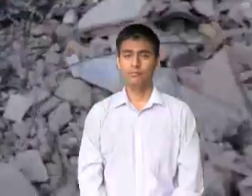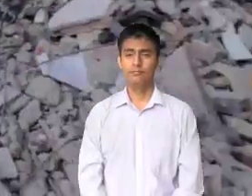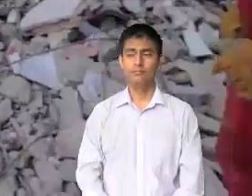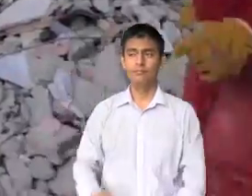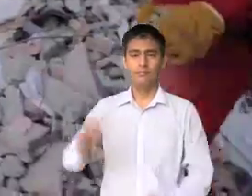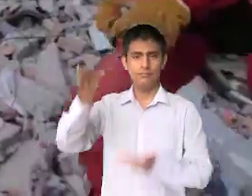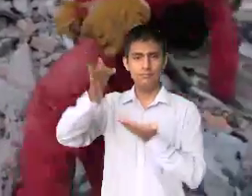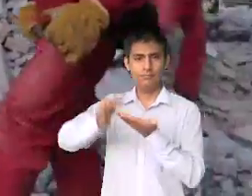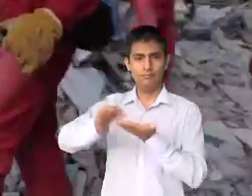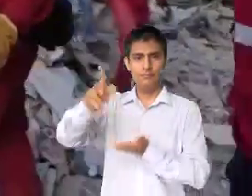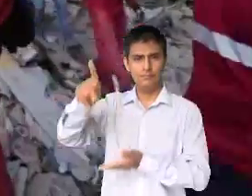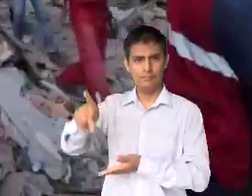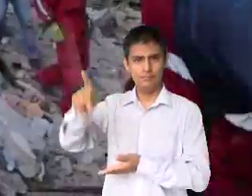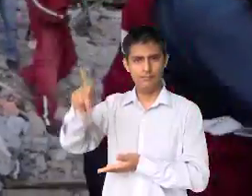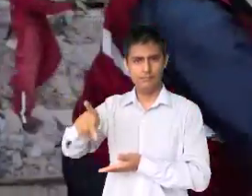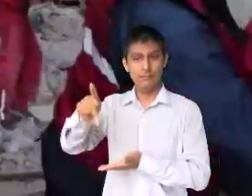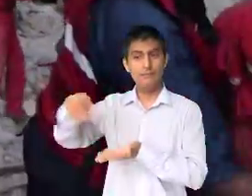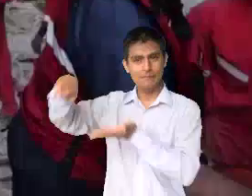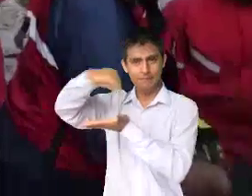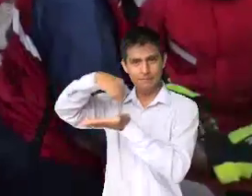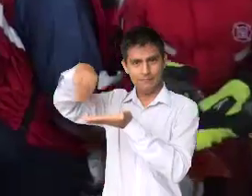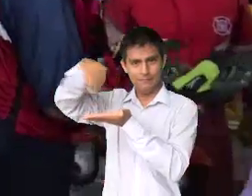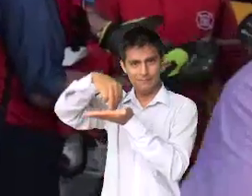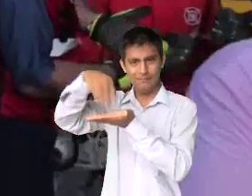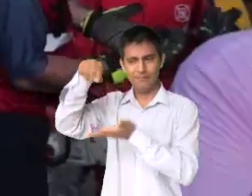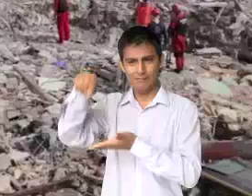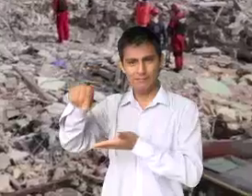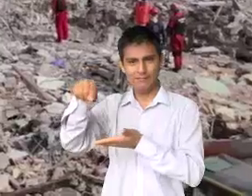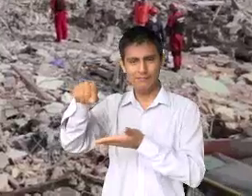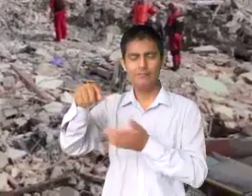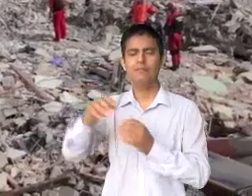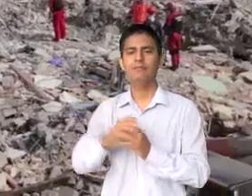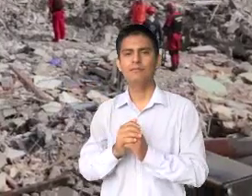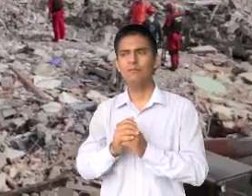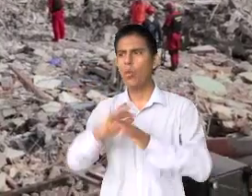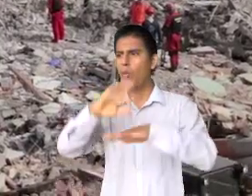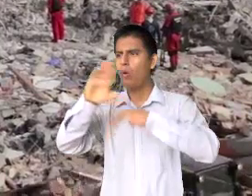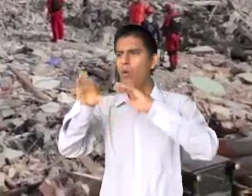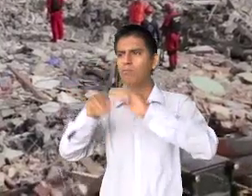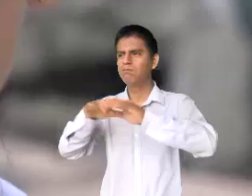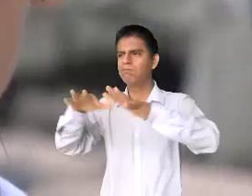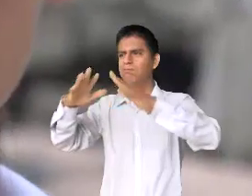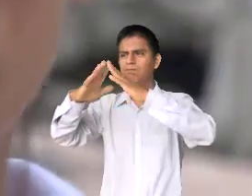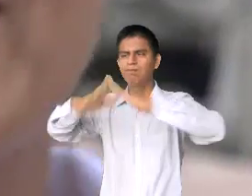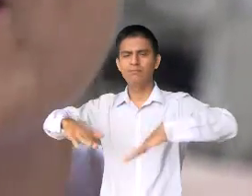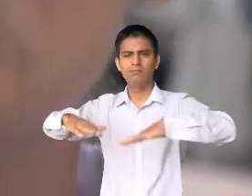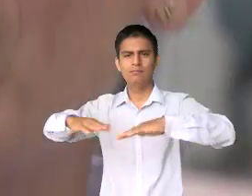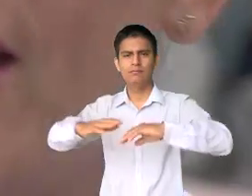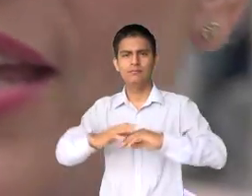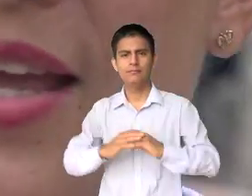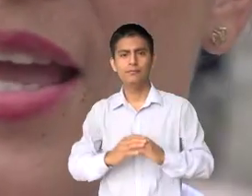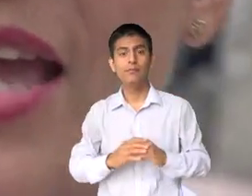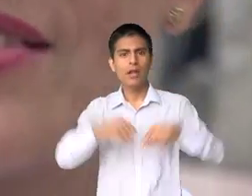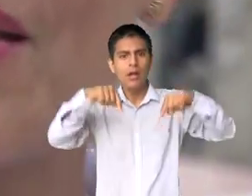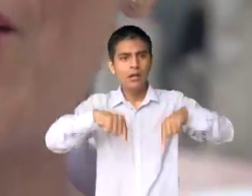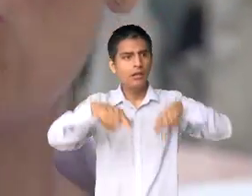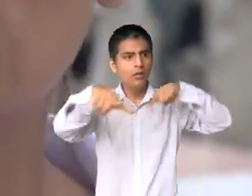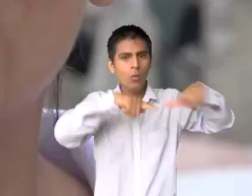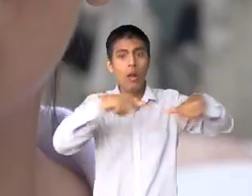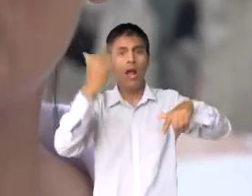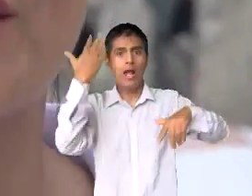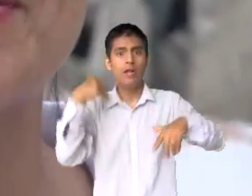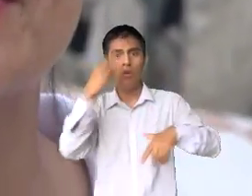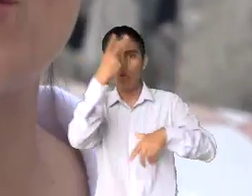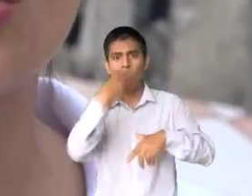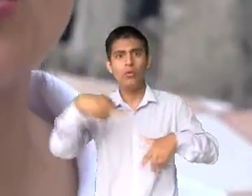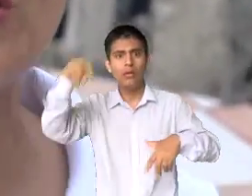Pedernales, Cantón de Manabí, parece nada quedar en pie, todo es destrucción. Estamos en el área donde estaba